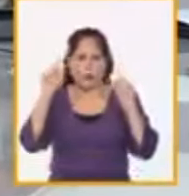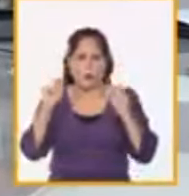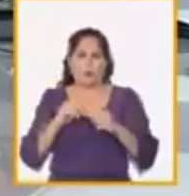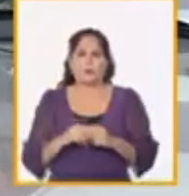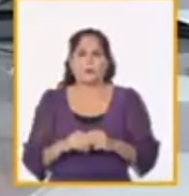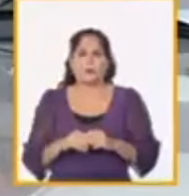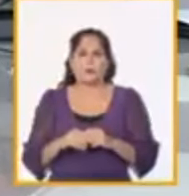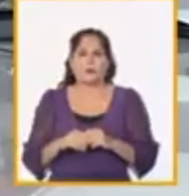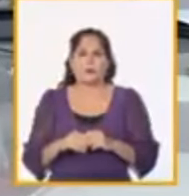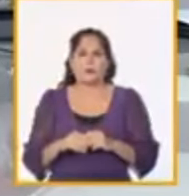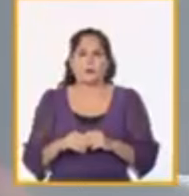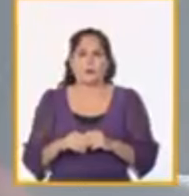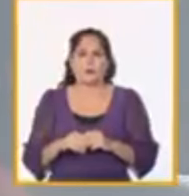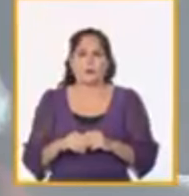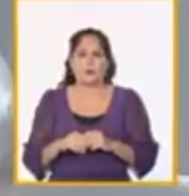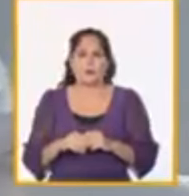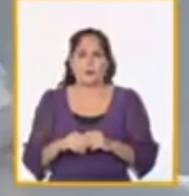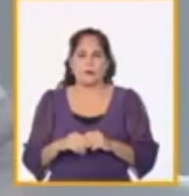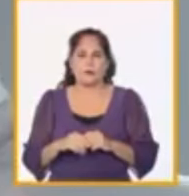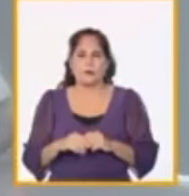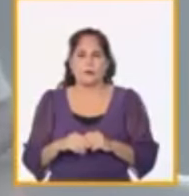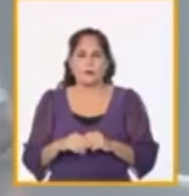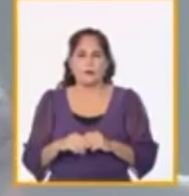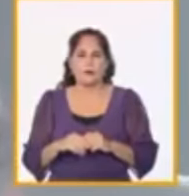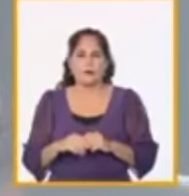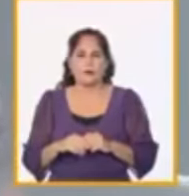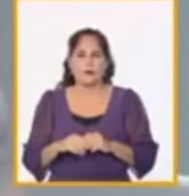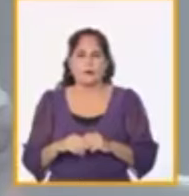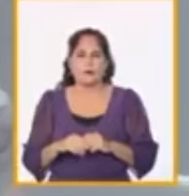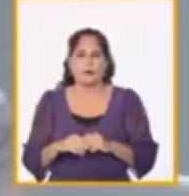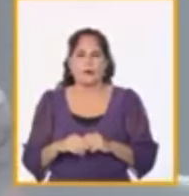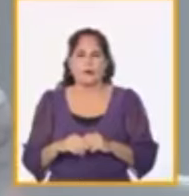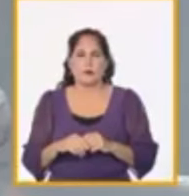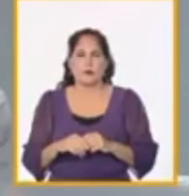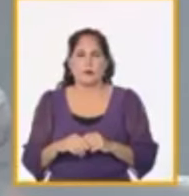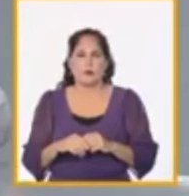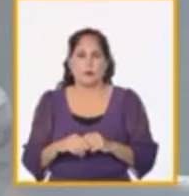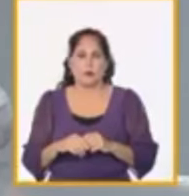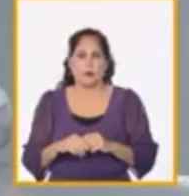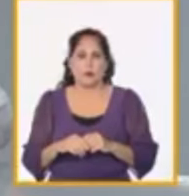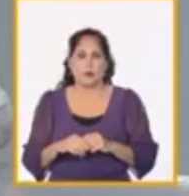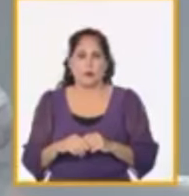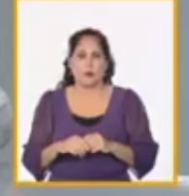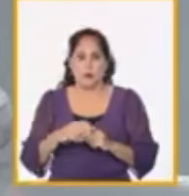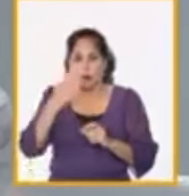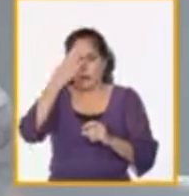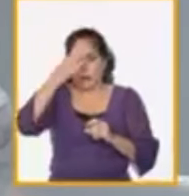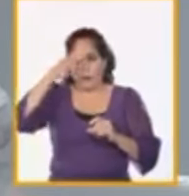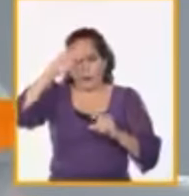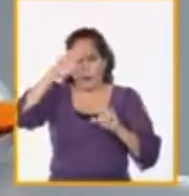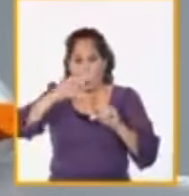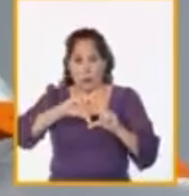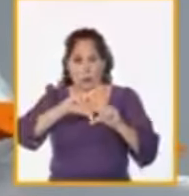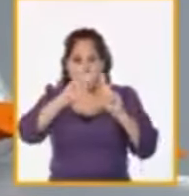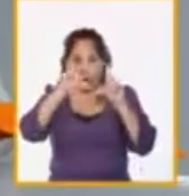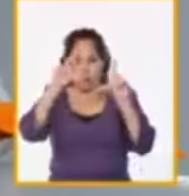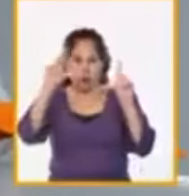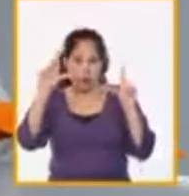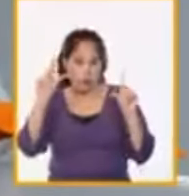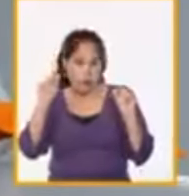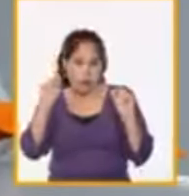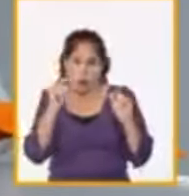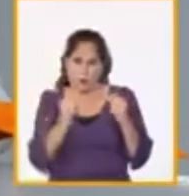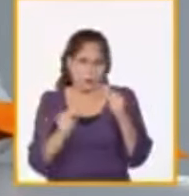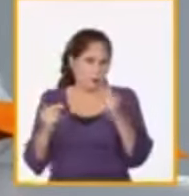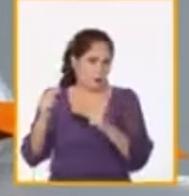para La Habana? Bueno, Randy, en el caso, Cuba es un país que en lo